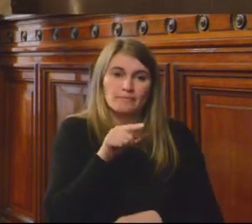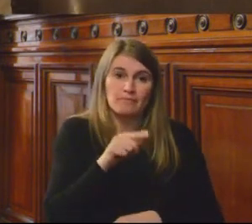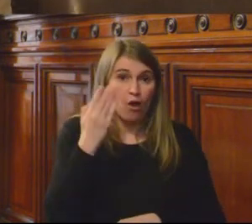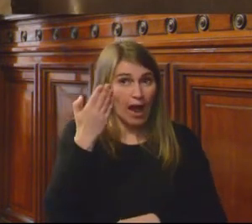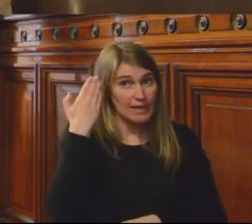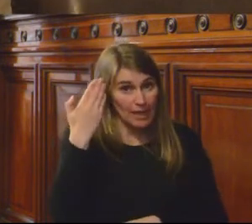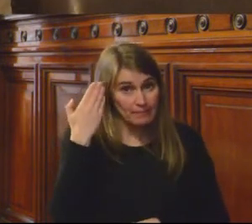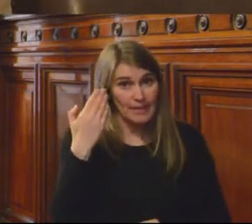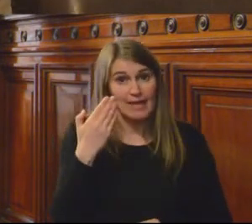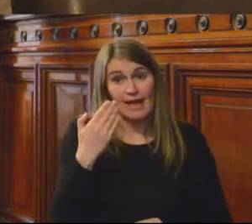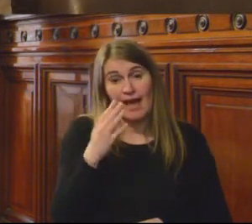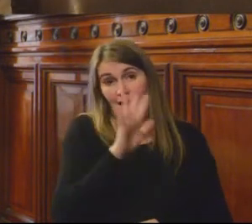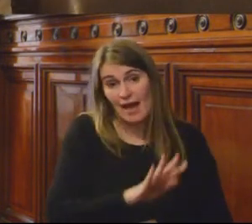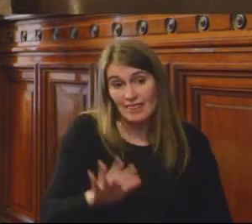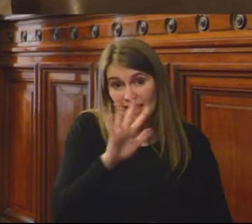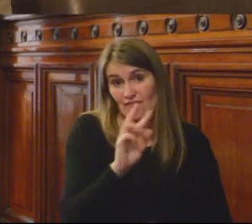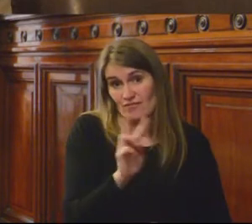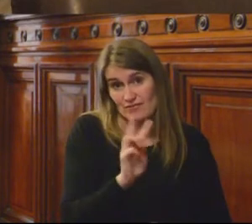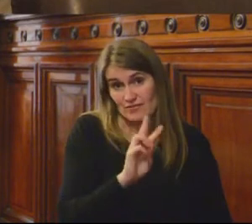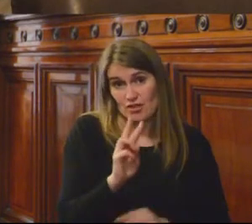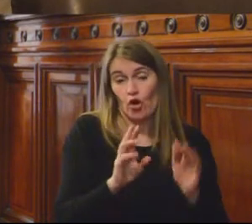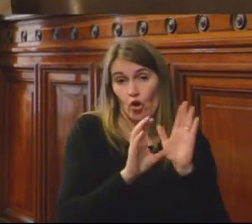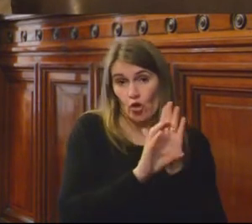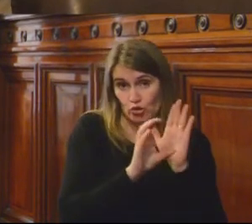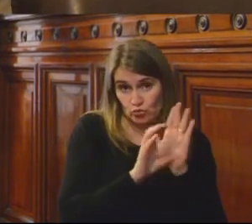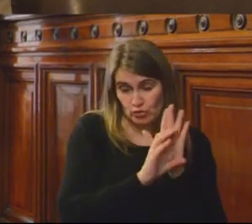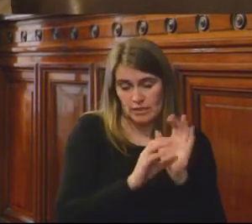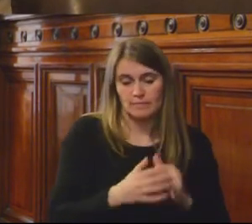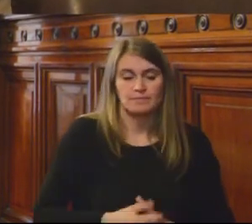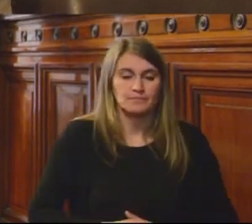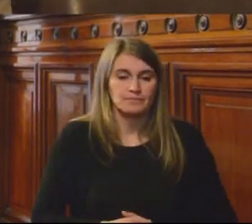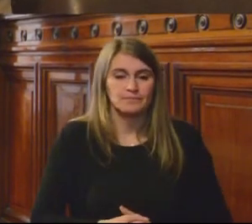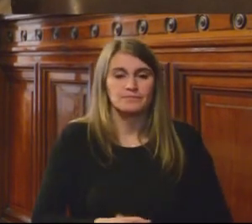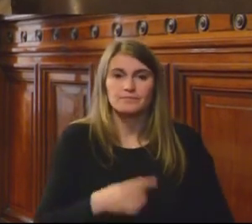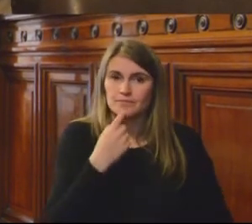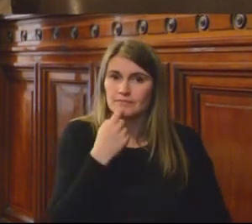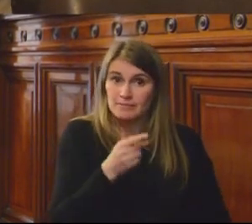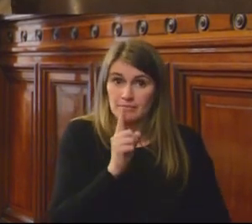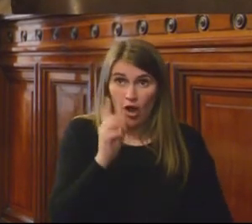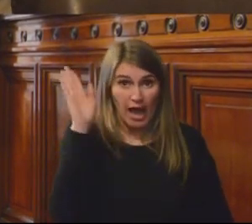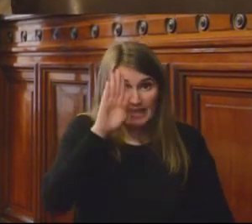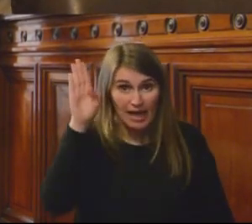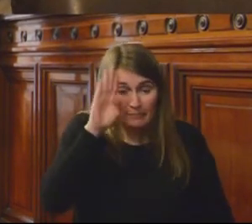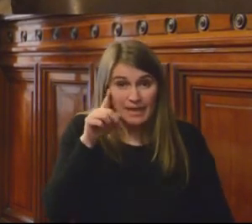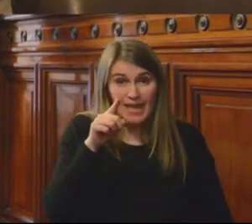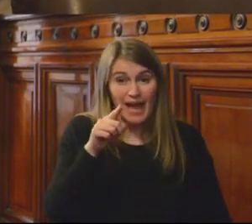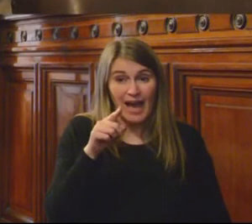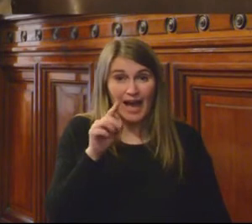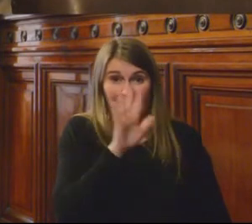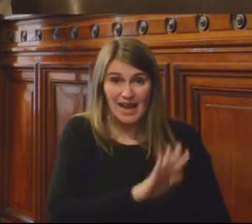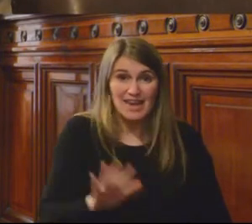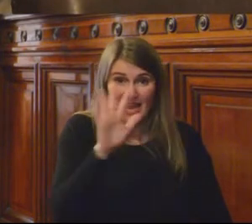Nacional Constituyente. Uno de los objetivos, presidente y comisionado, que tiene la Asamblea Nacional Constituyente